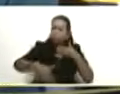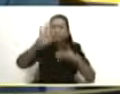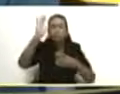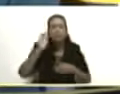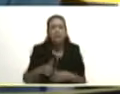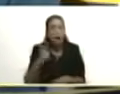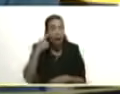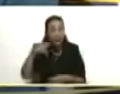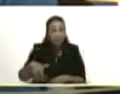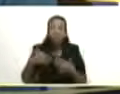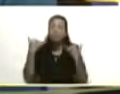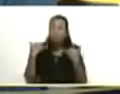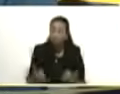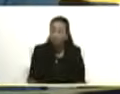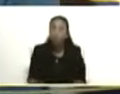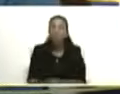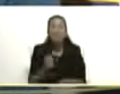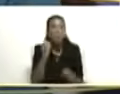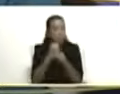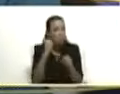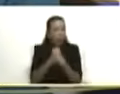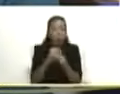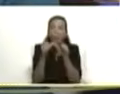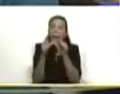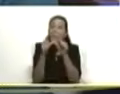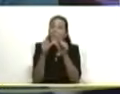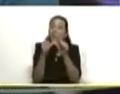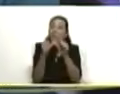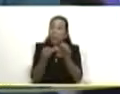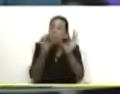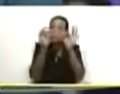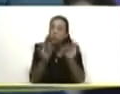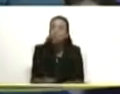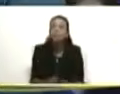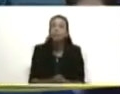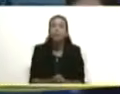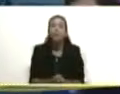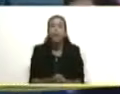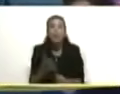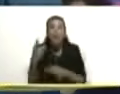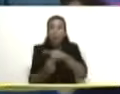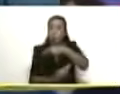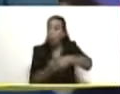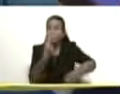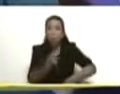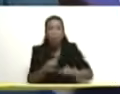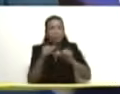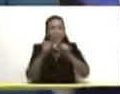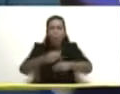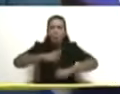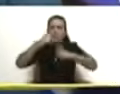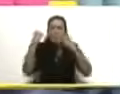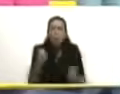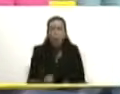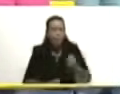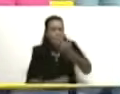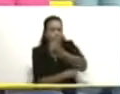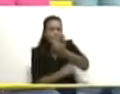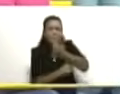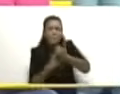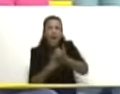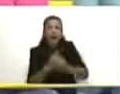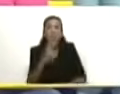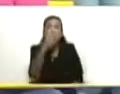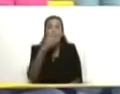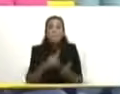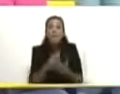Aquí estamos trabajando precisamente para que la revolución se consolide y que en el